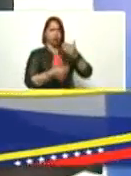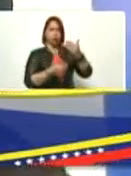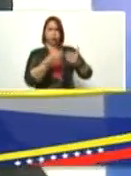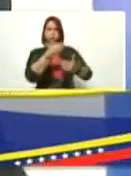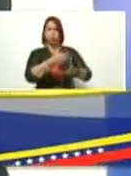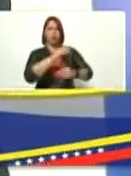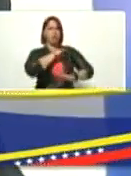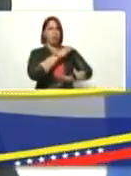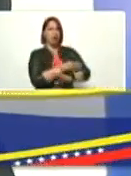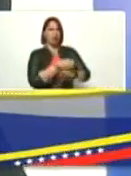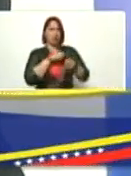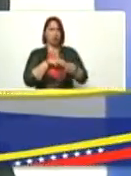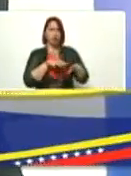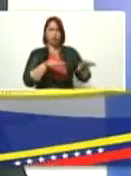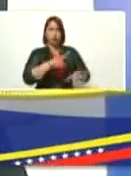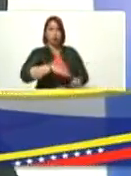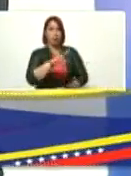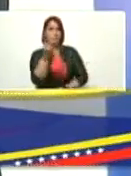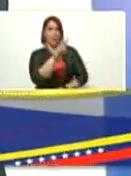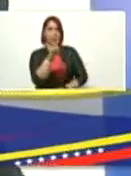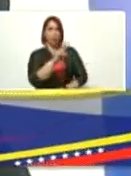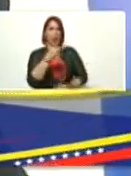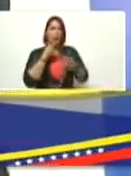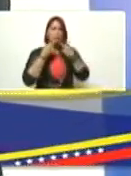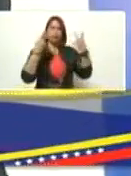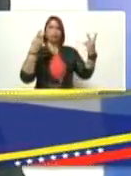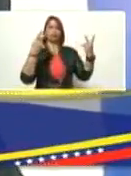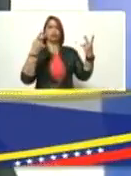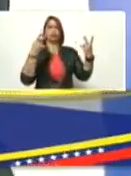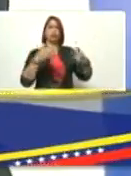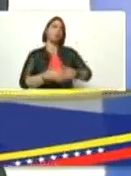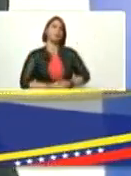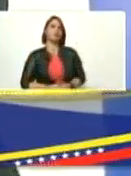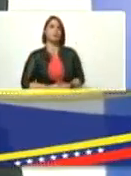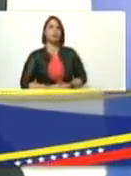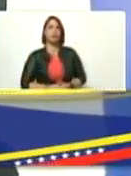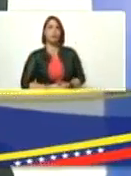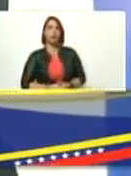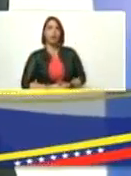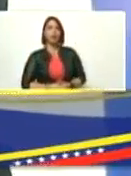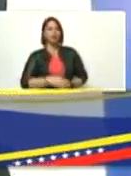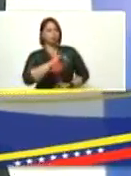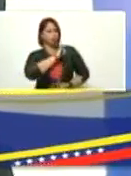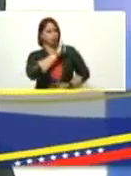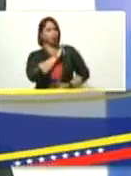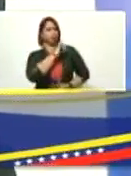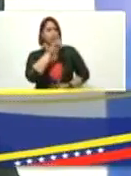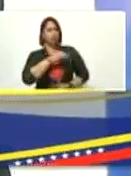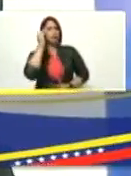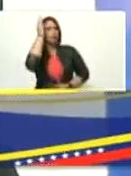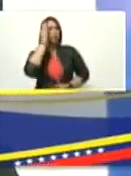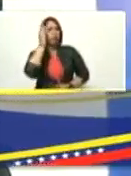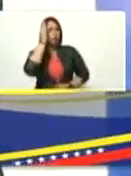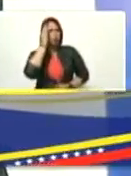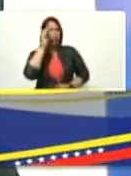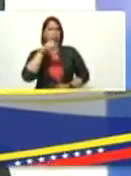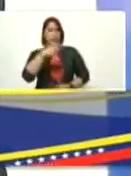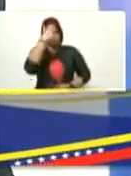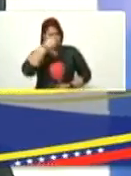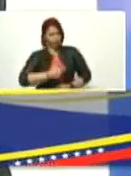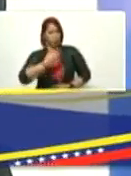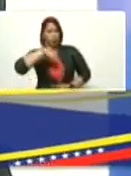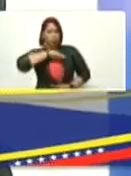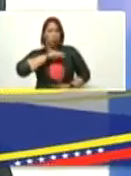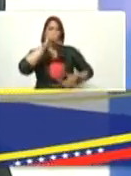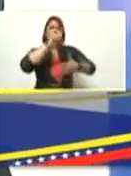el territorio nacional para elevar nuestra conciencia, nuestra venezolanidad y nuestra condición